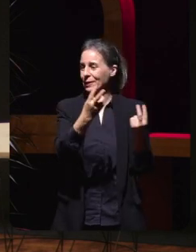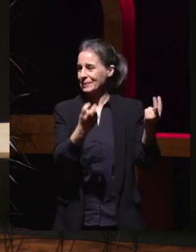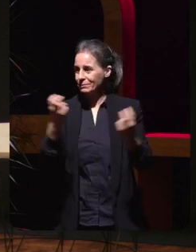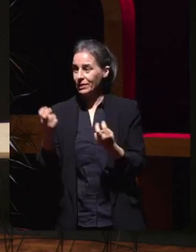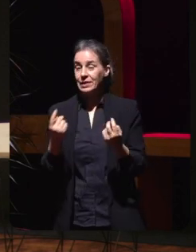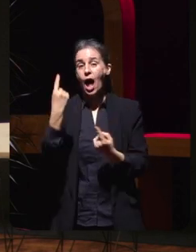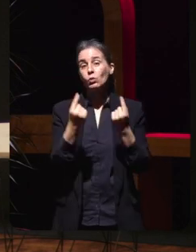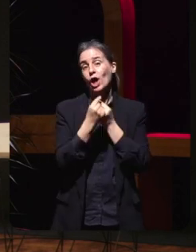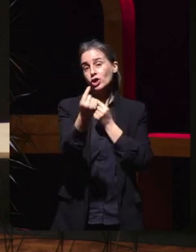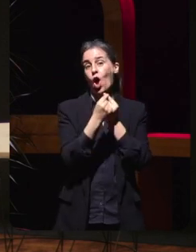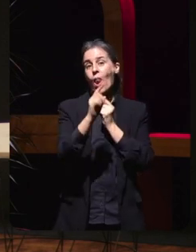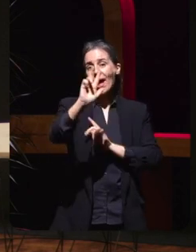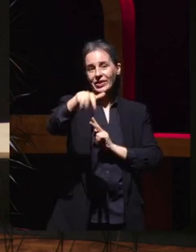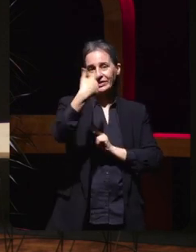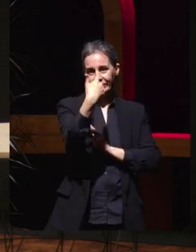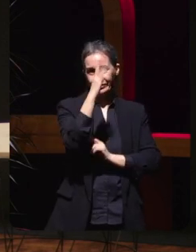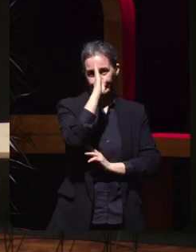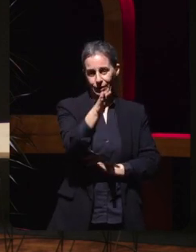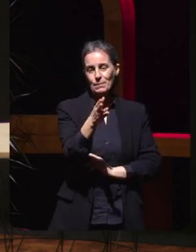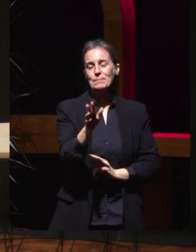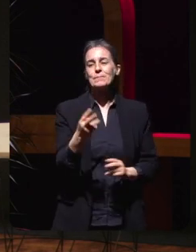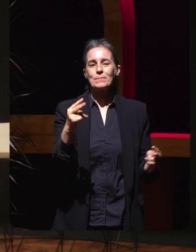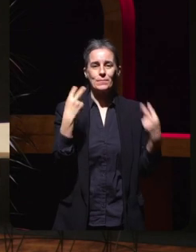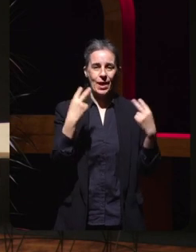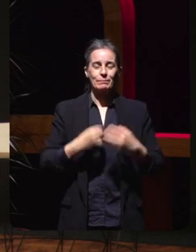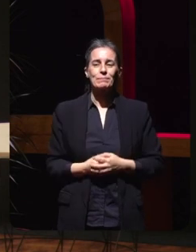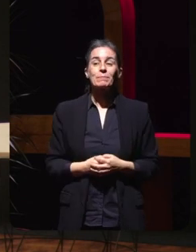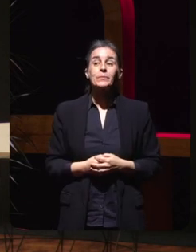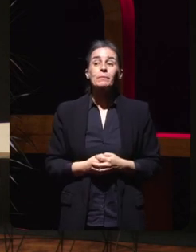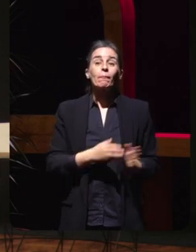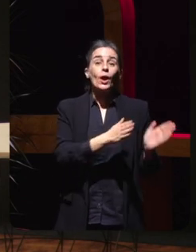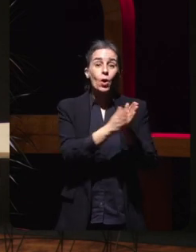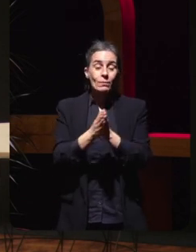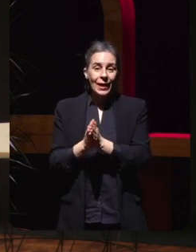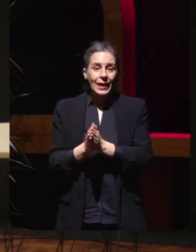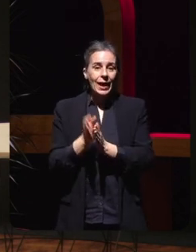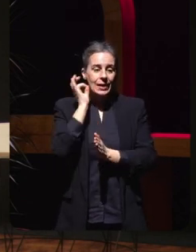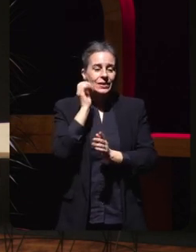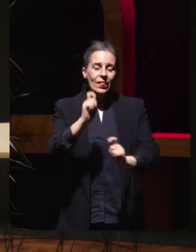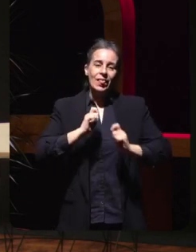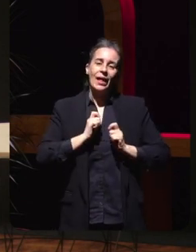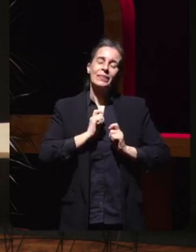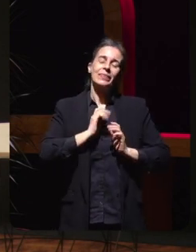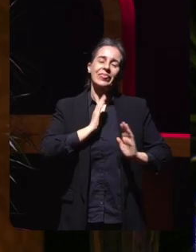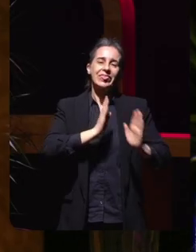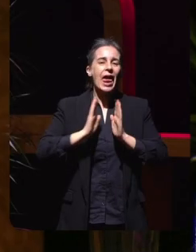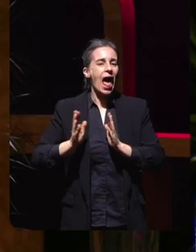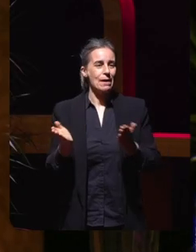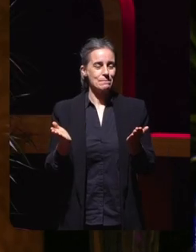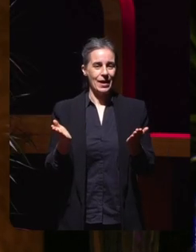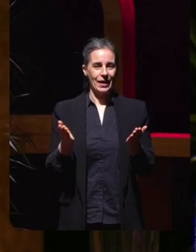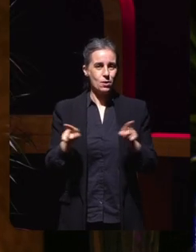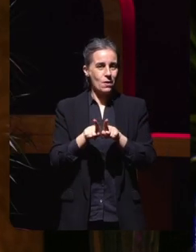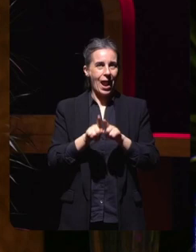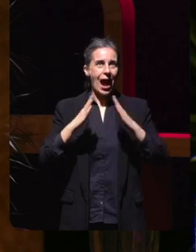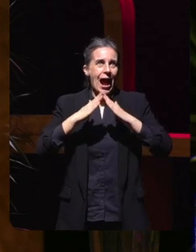en streaming y bueno las compañeras muchas veces son terapia no que son casa también es cierto que